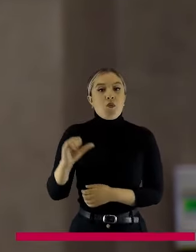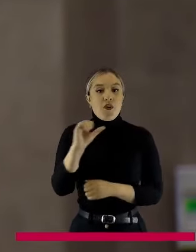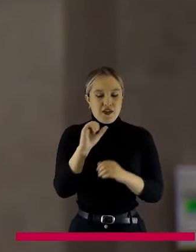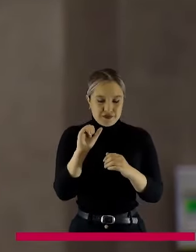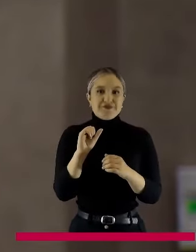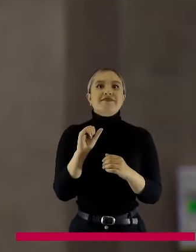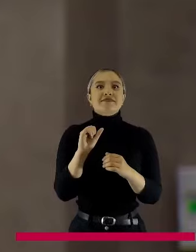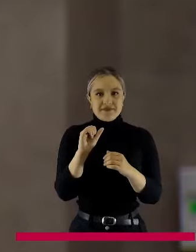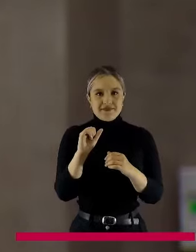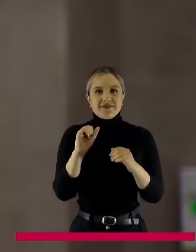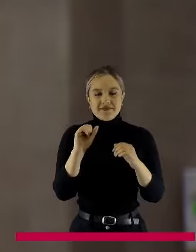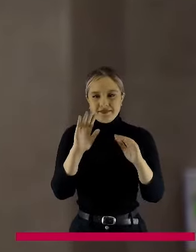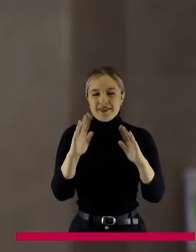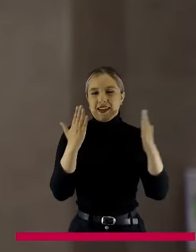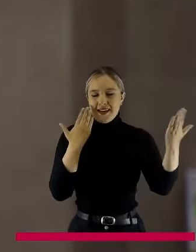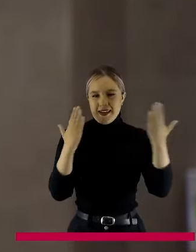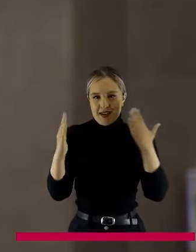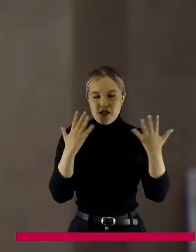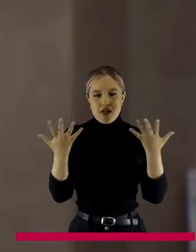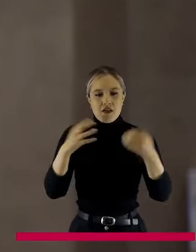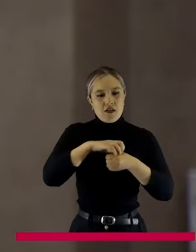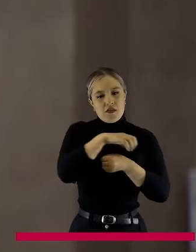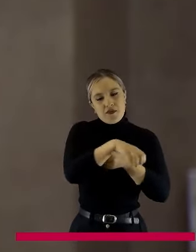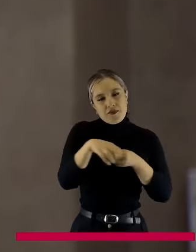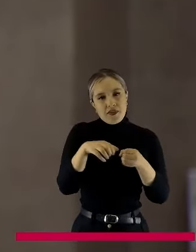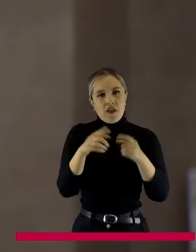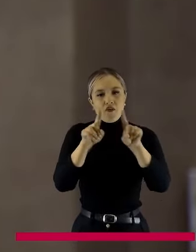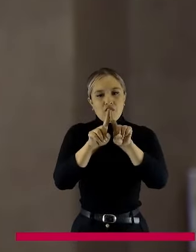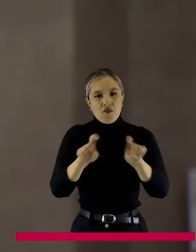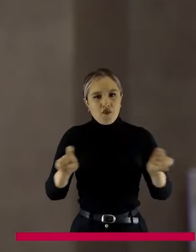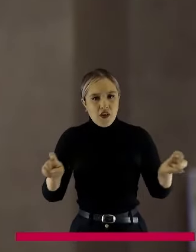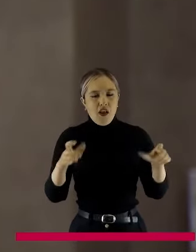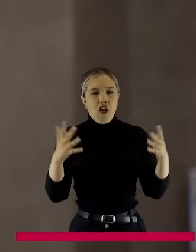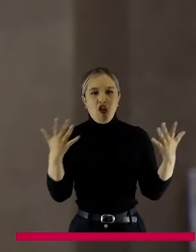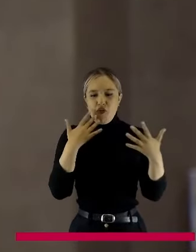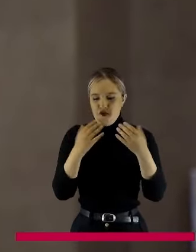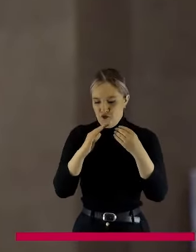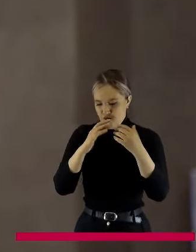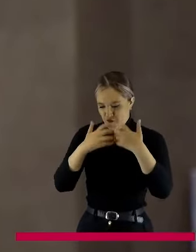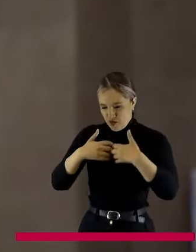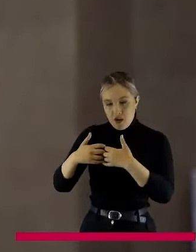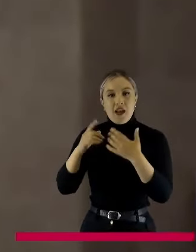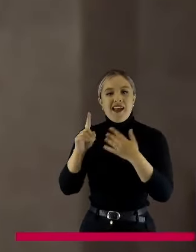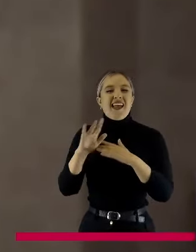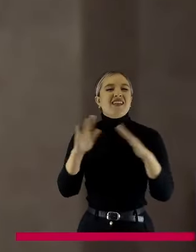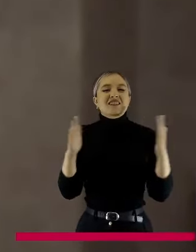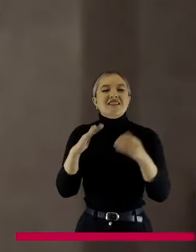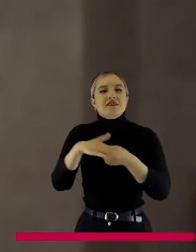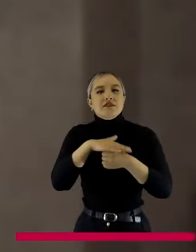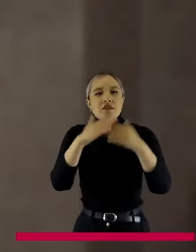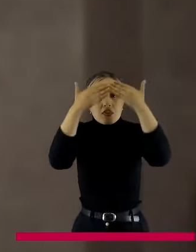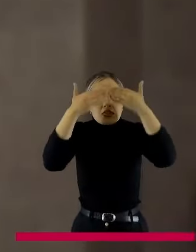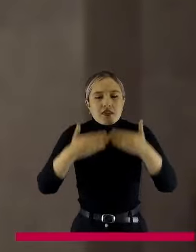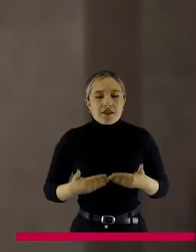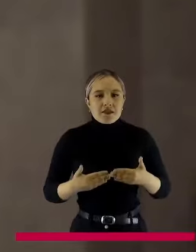rom, población con diversidad funcional en situación de discapacidad,